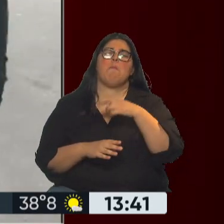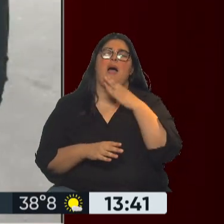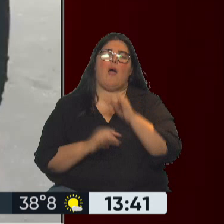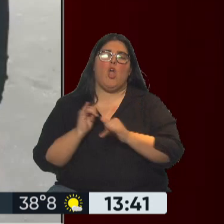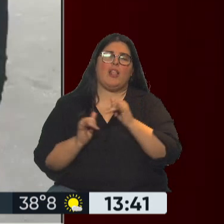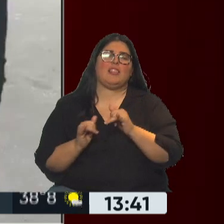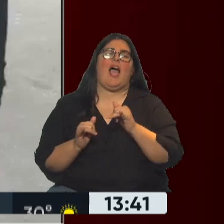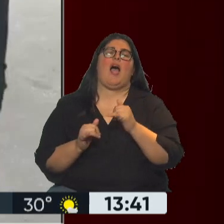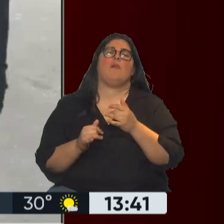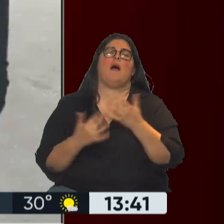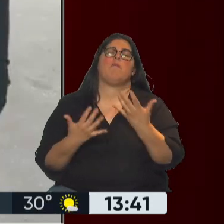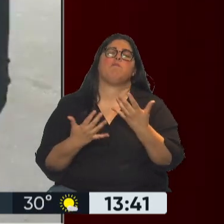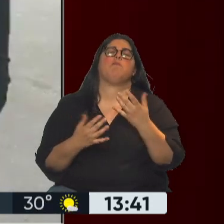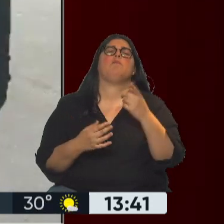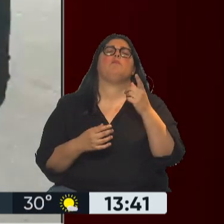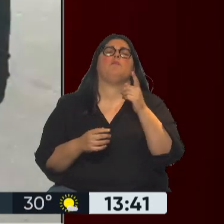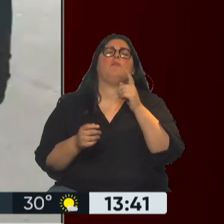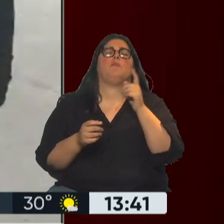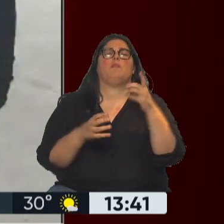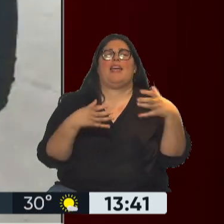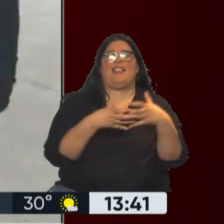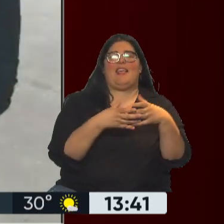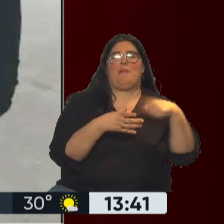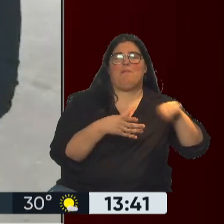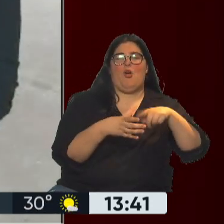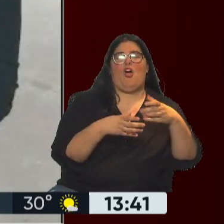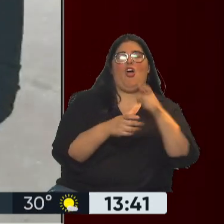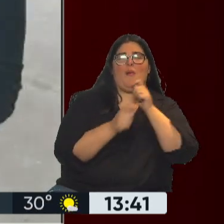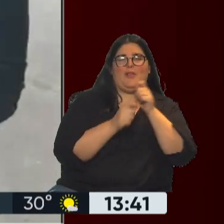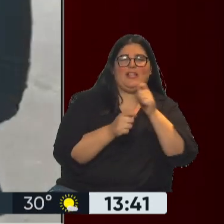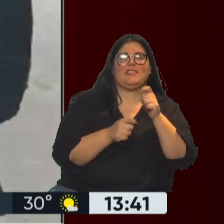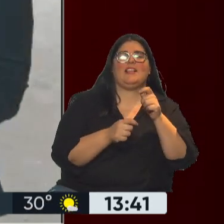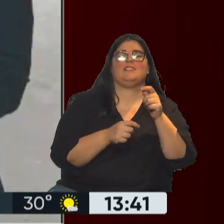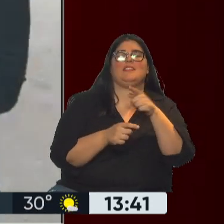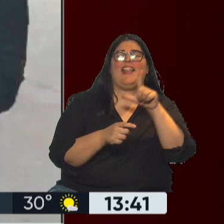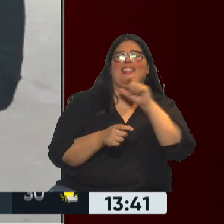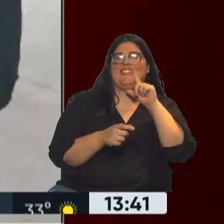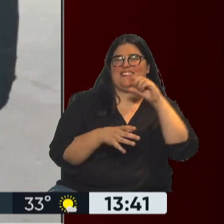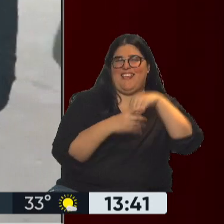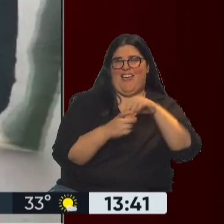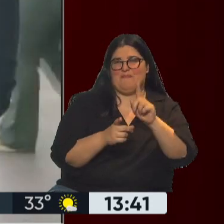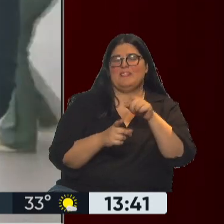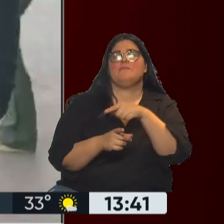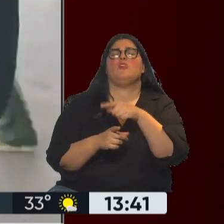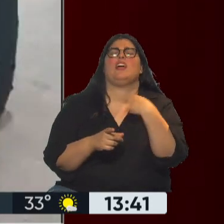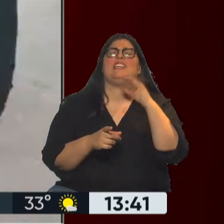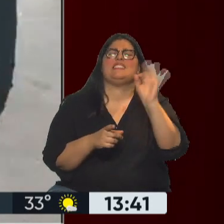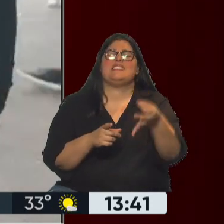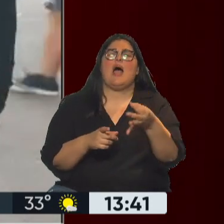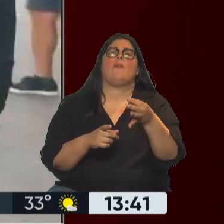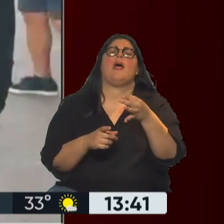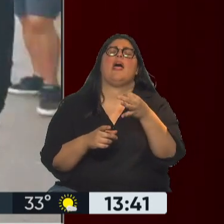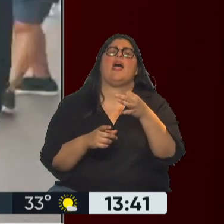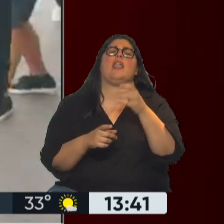Martínez, obviamente ella es periodista, parte del equipo de Noticiero Internacional. Leticia, queríamos saber en principio cuál es el escenario que se da en los